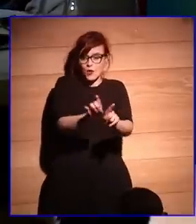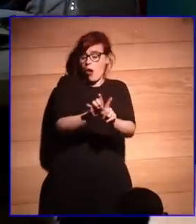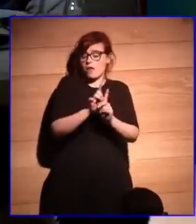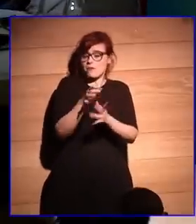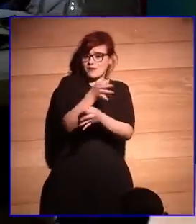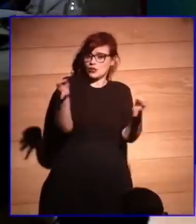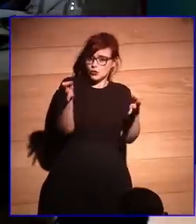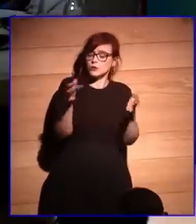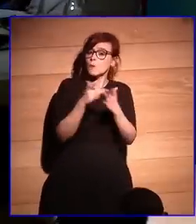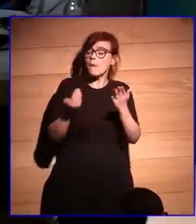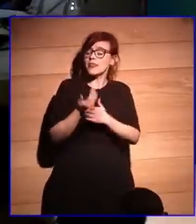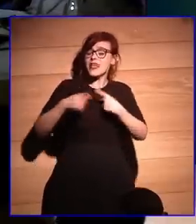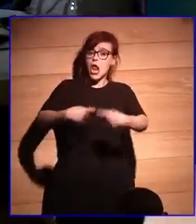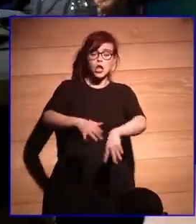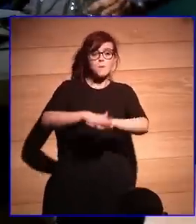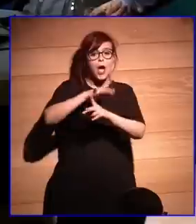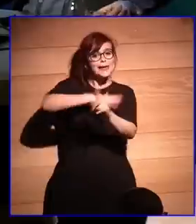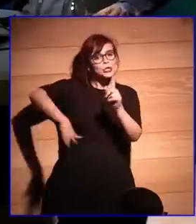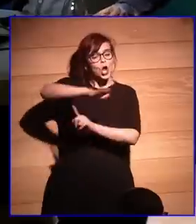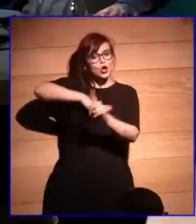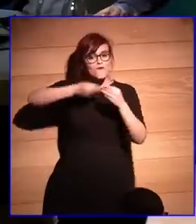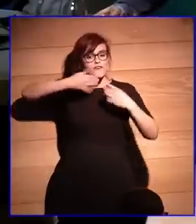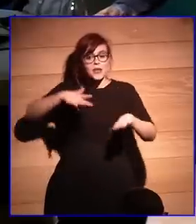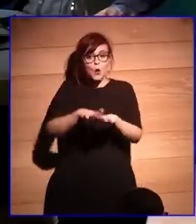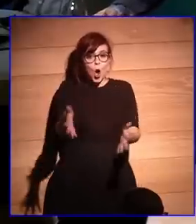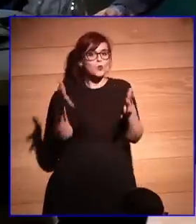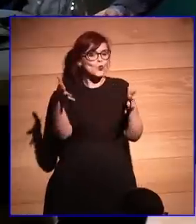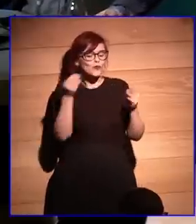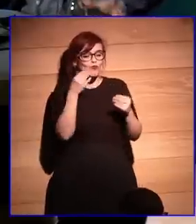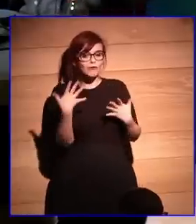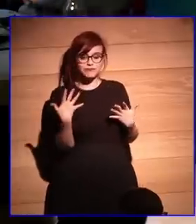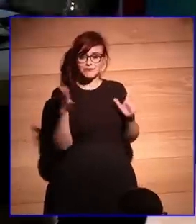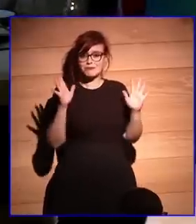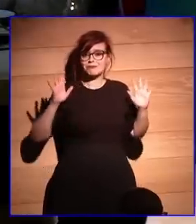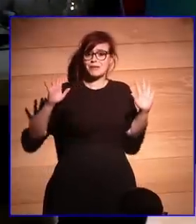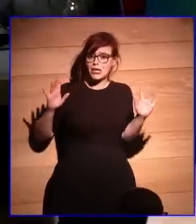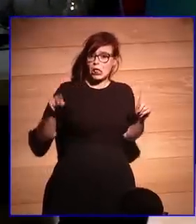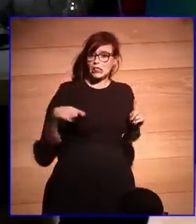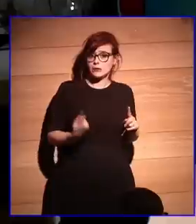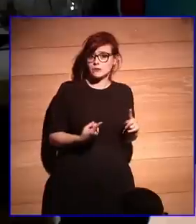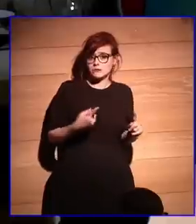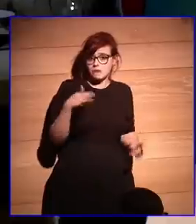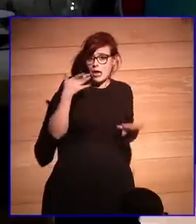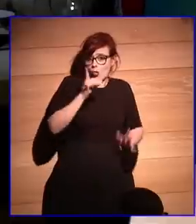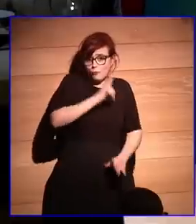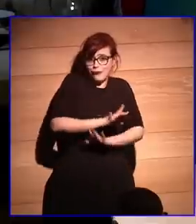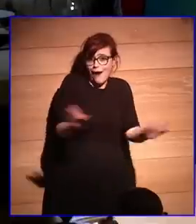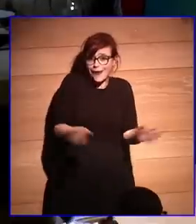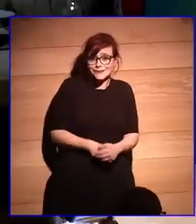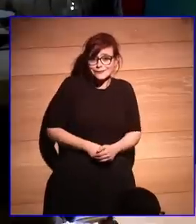pues sí, sí, su vida diaria con su gente que quería, pues era, supongo que era encantador, pero luego pues era un Un hijo de puta, y claro. Y